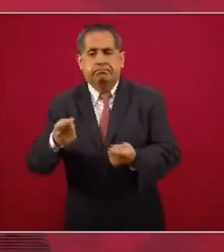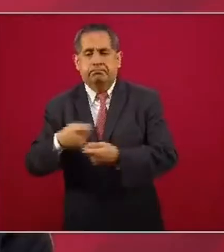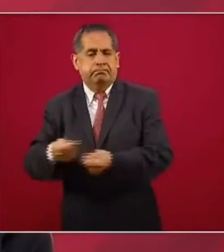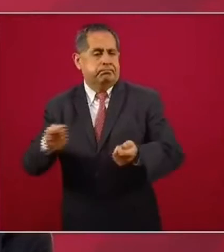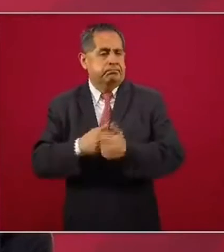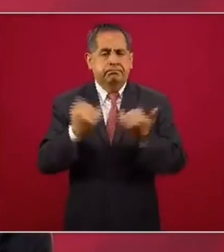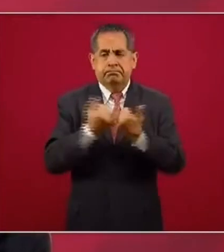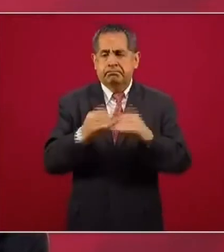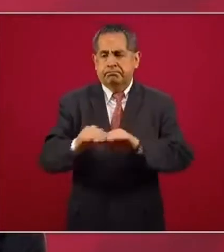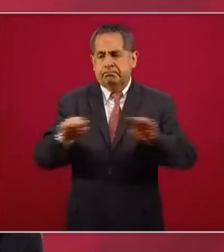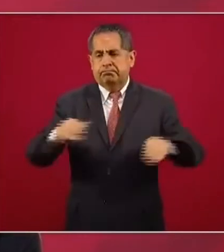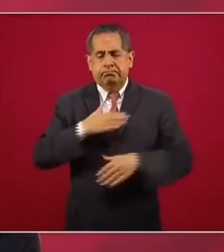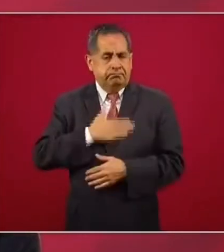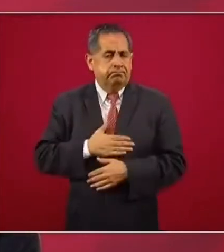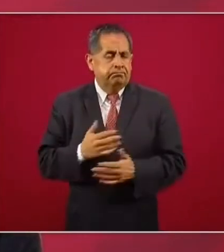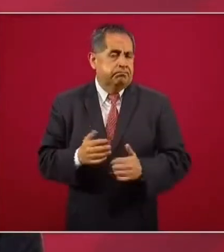y